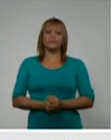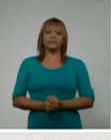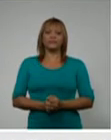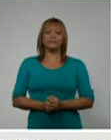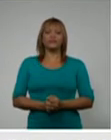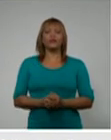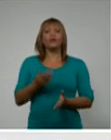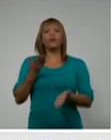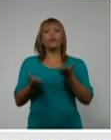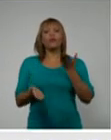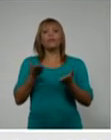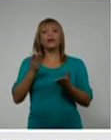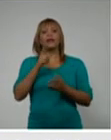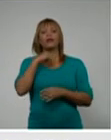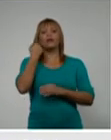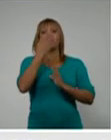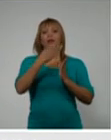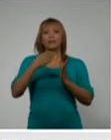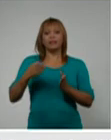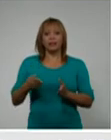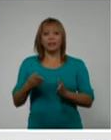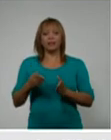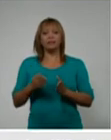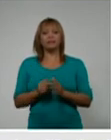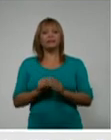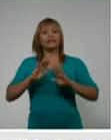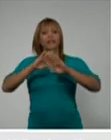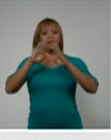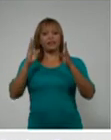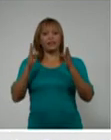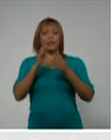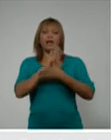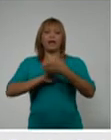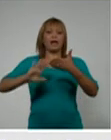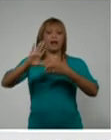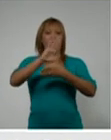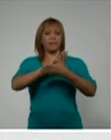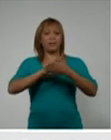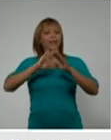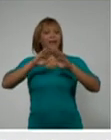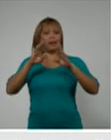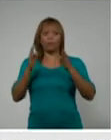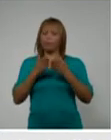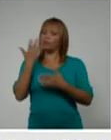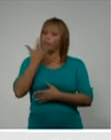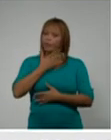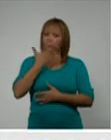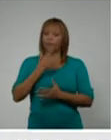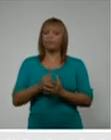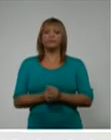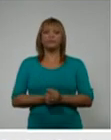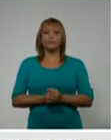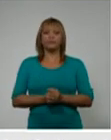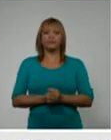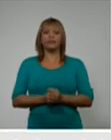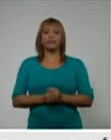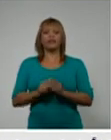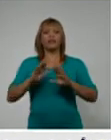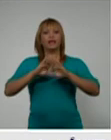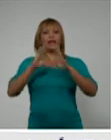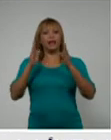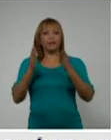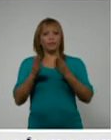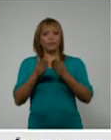comparado con la letalidad de la región de las Américas, del mundo, perdón, que de la región de las Américas, que